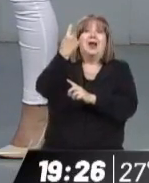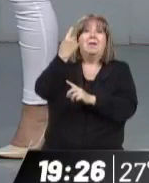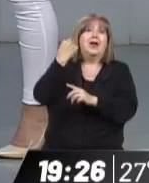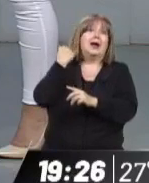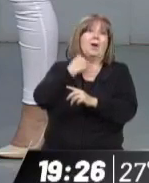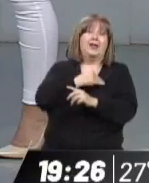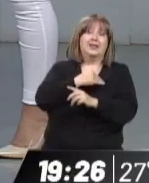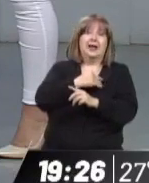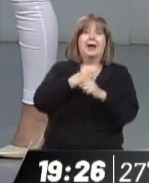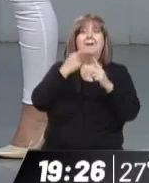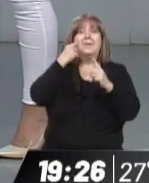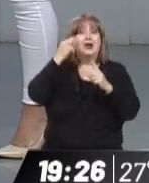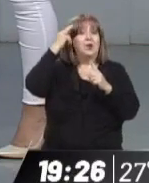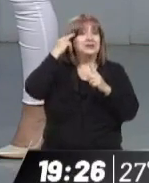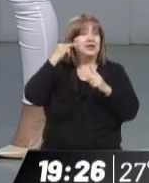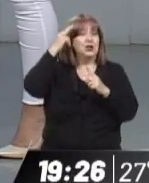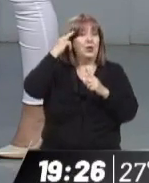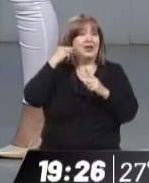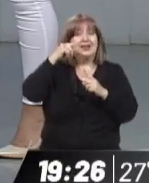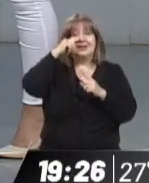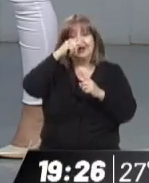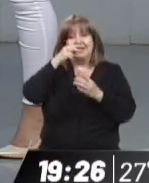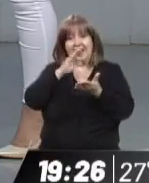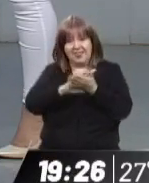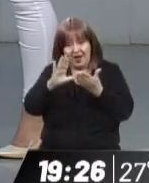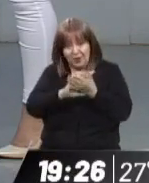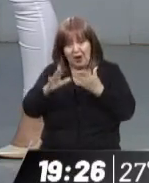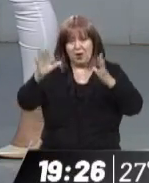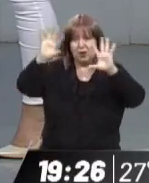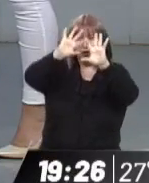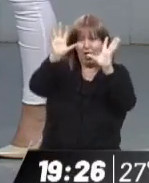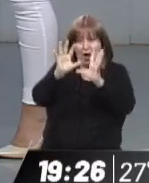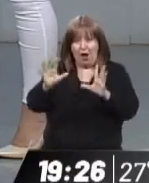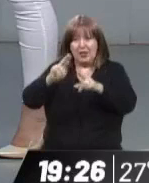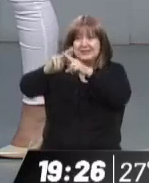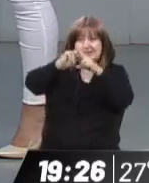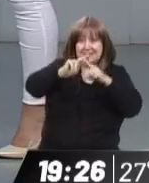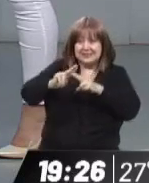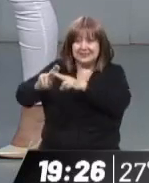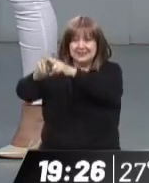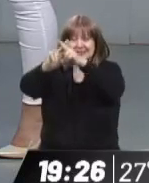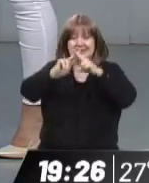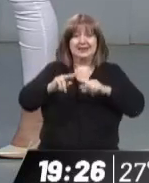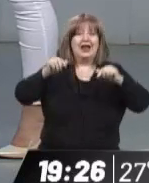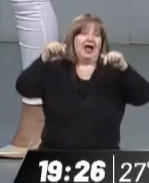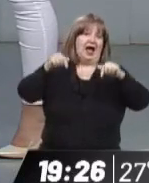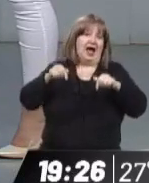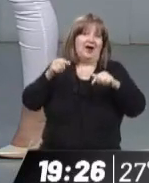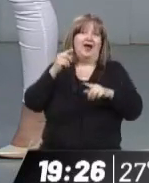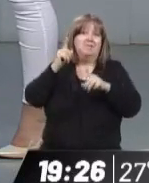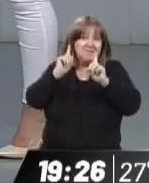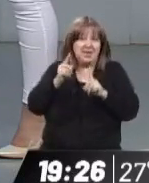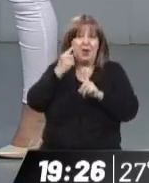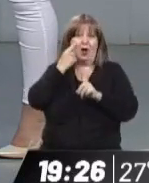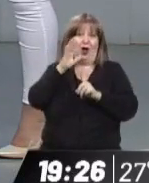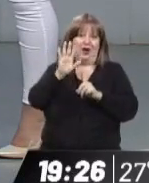cabeza. En 1997 fue renovado en su totalidad, que es muy muy similar a como lo conocemos en el día